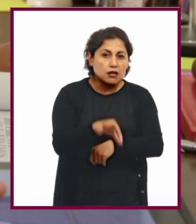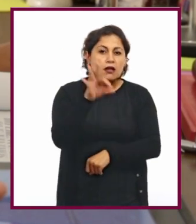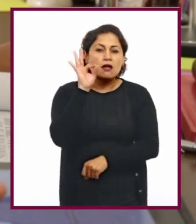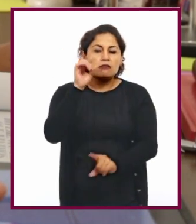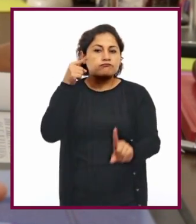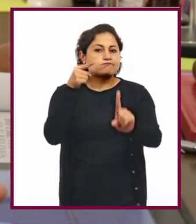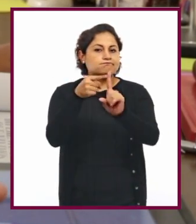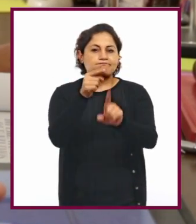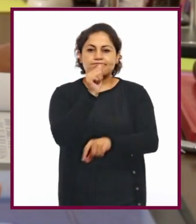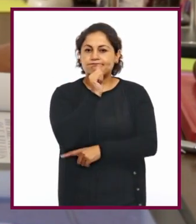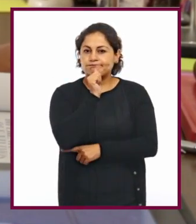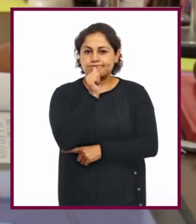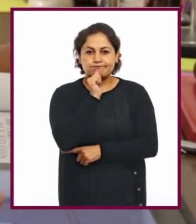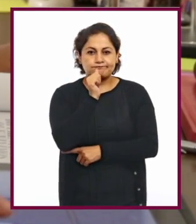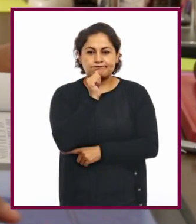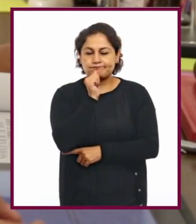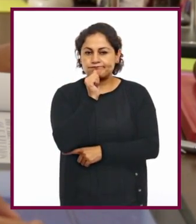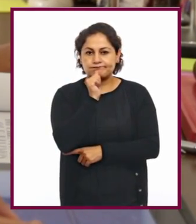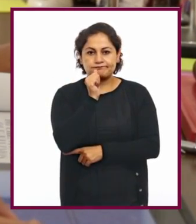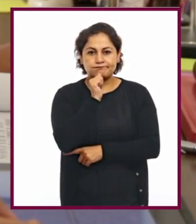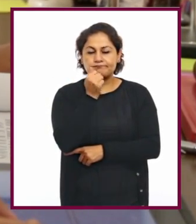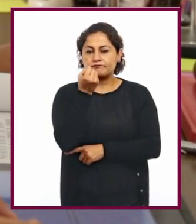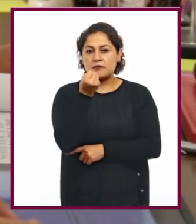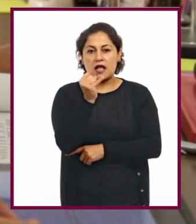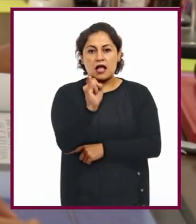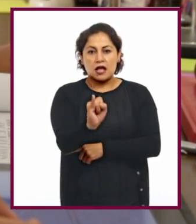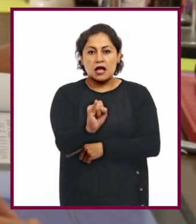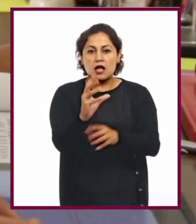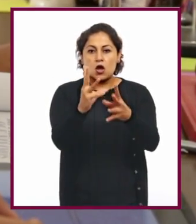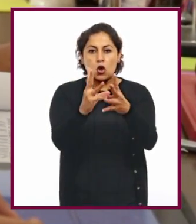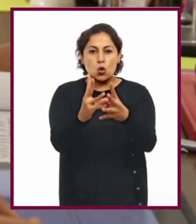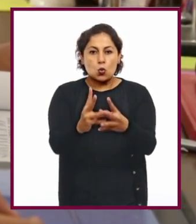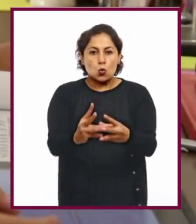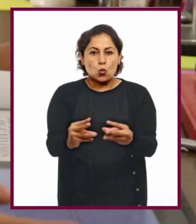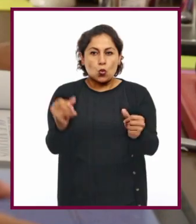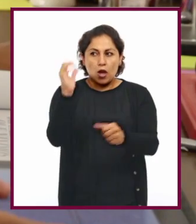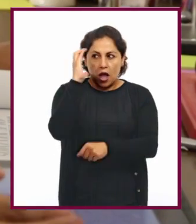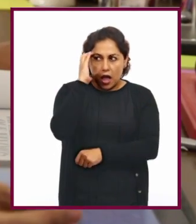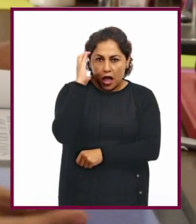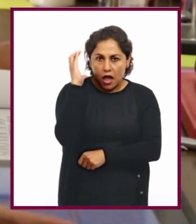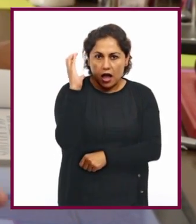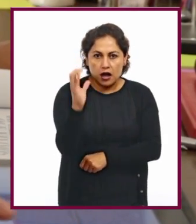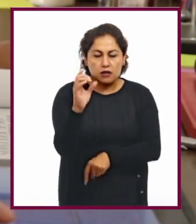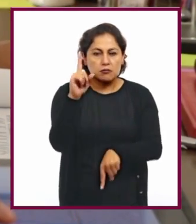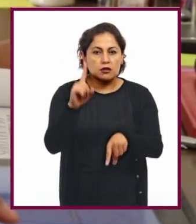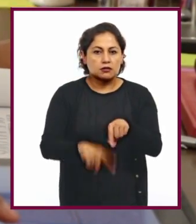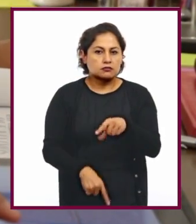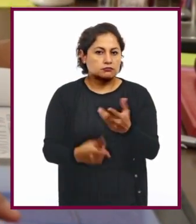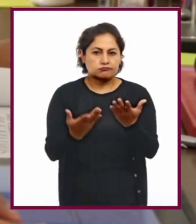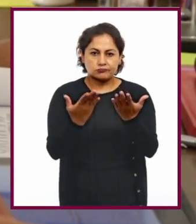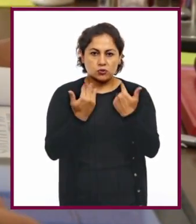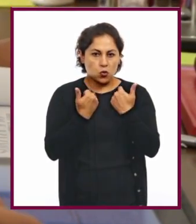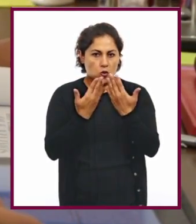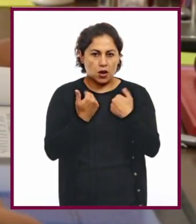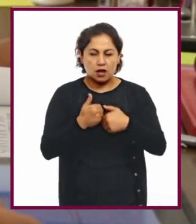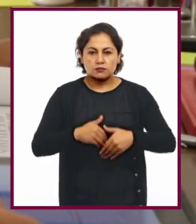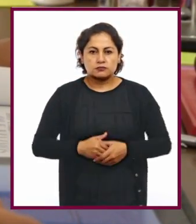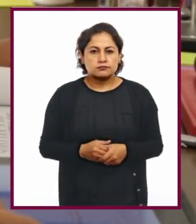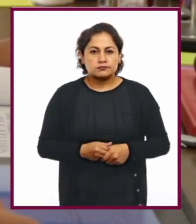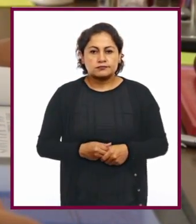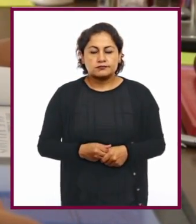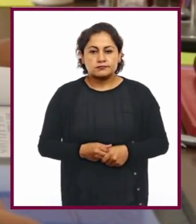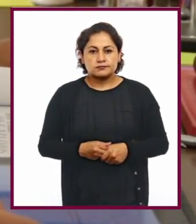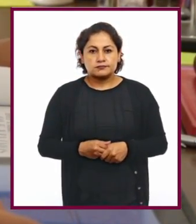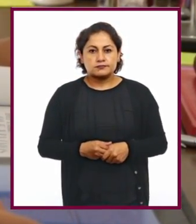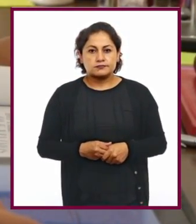fondo en donde no se ha llegado al meollo del asunto, ni se ha encontrado una solución para terminar con las conductas crueles del ser humano.